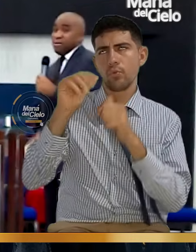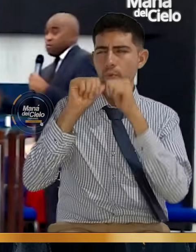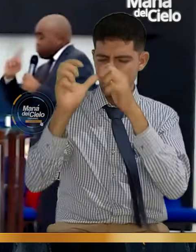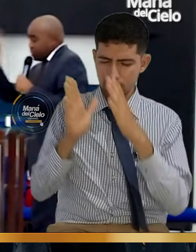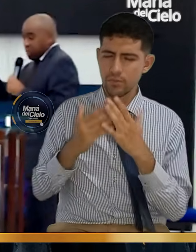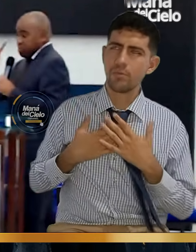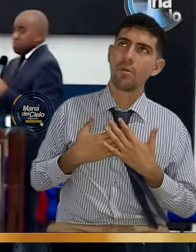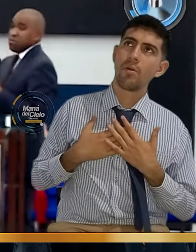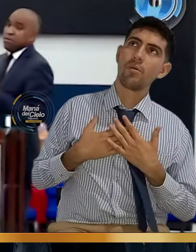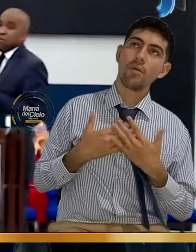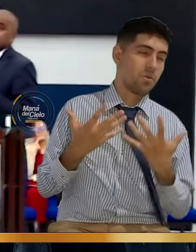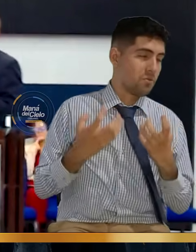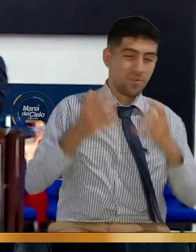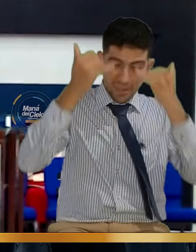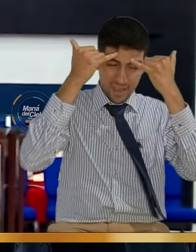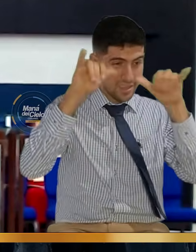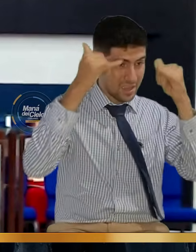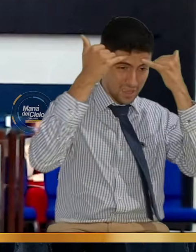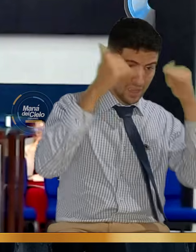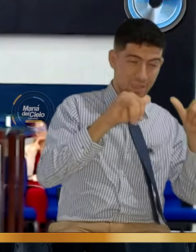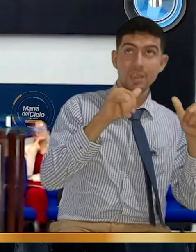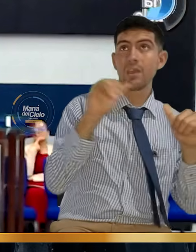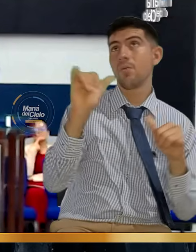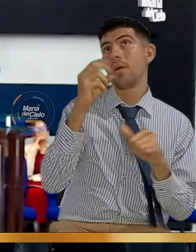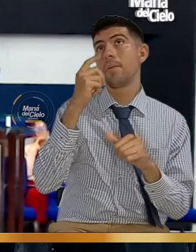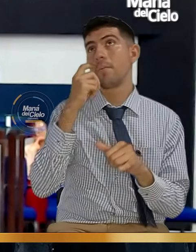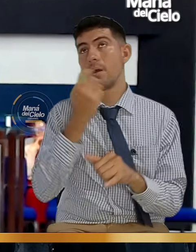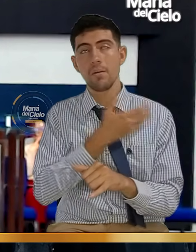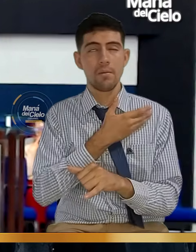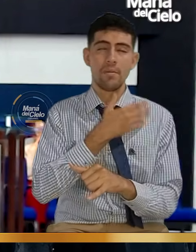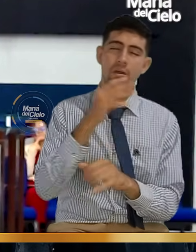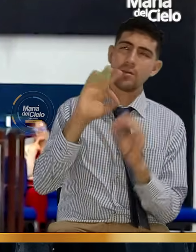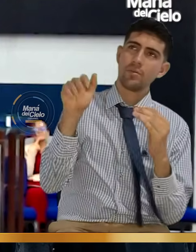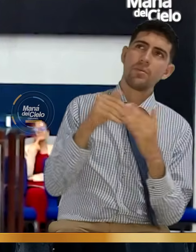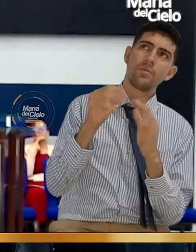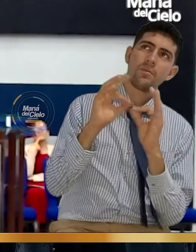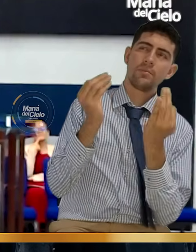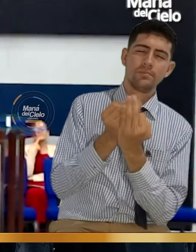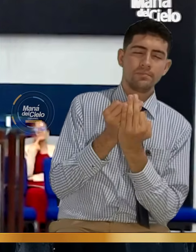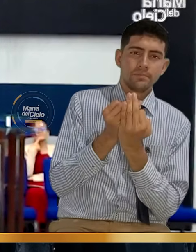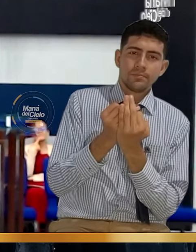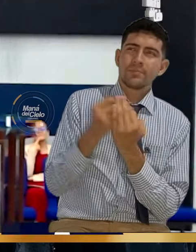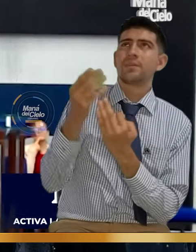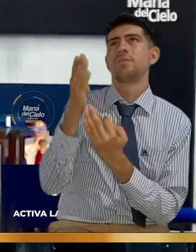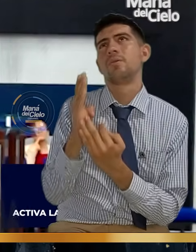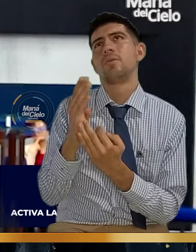hasta que no me bendigas, no te suelto. Y le preguntó: ¿cómo es tu nombre? Aunque ya Dios sabía su nombre.